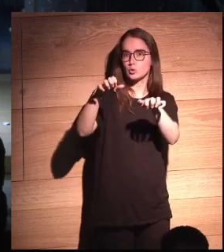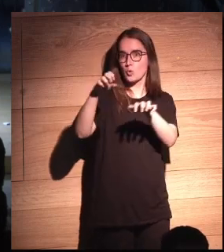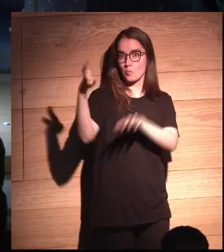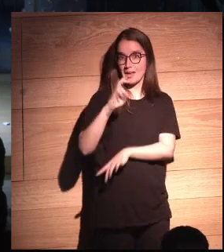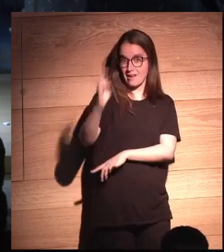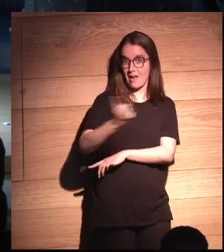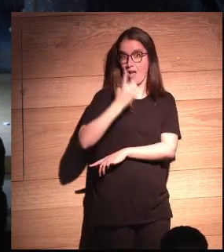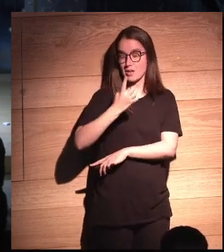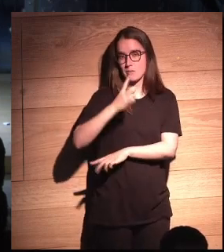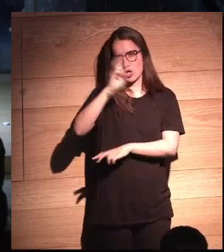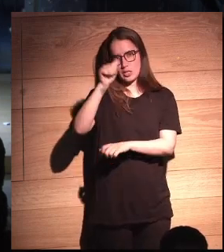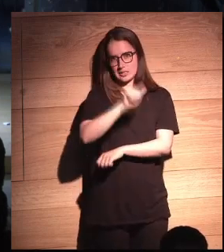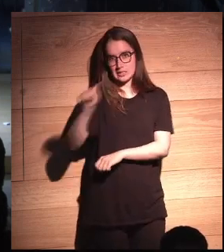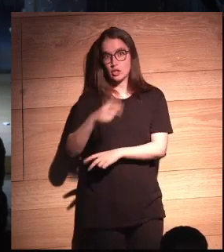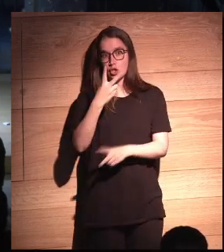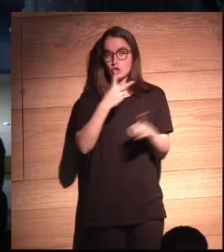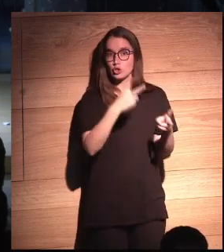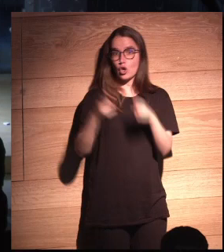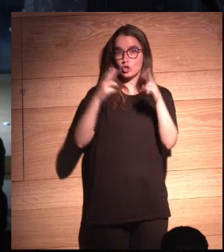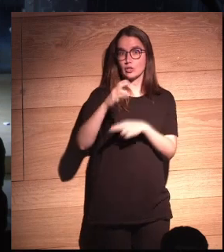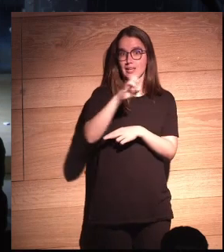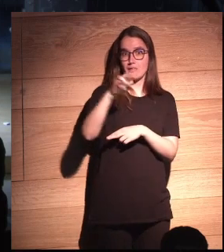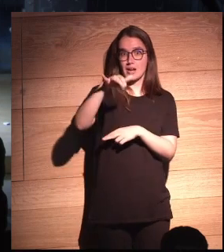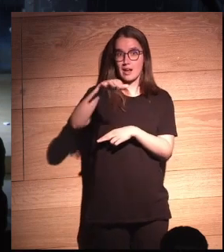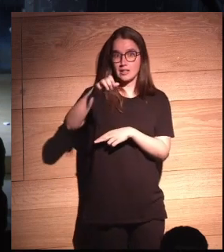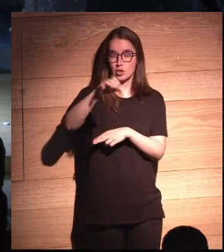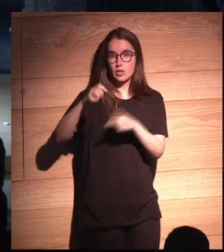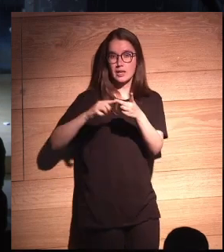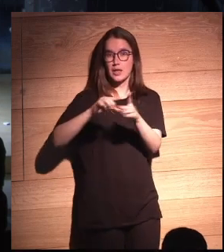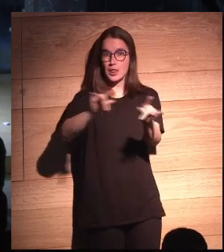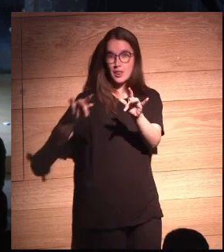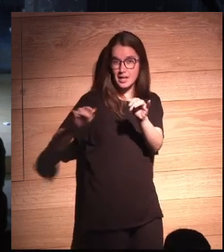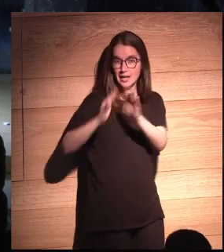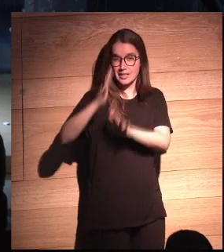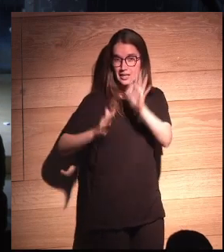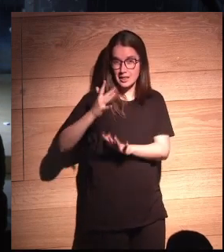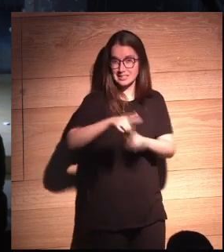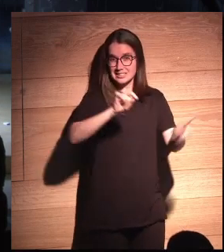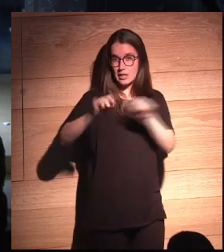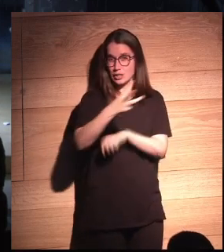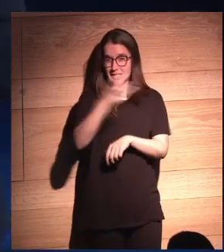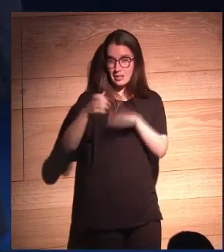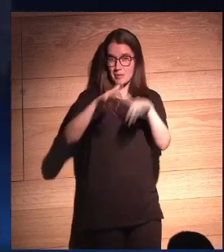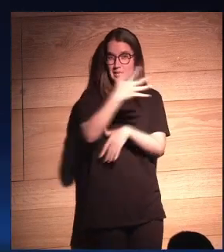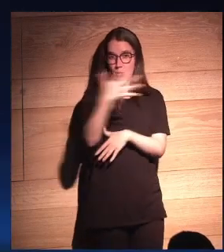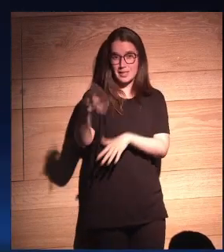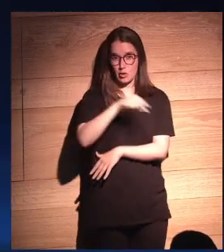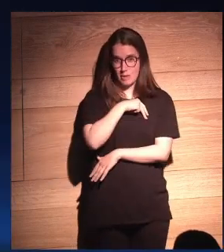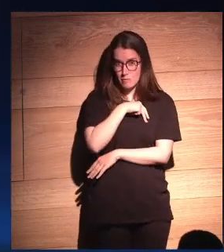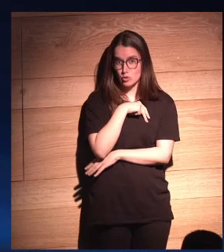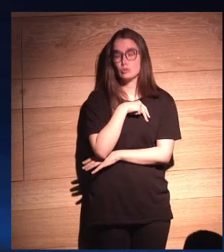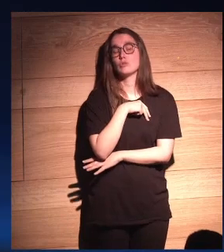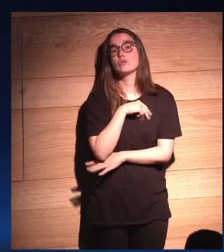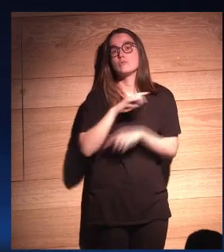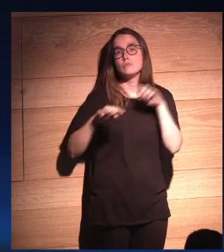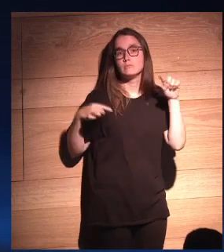películas. Dos de sus cortos, Hibernation y Cenizas, han conseguido más de 300 selecciones en festivales y 55 premios, y